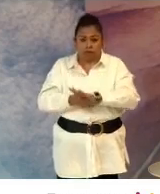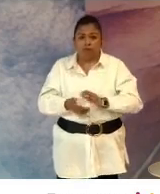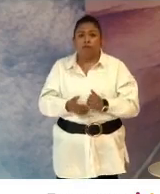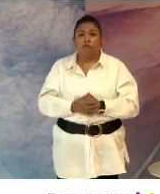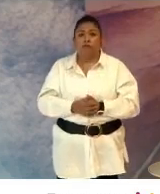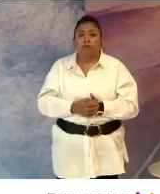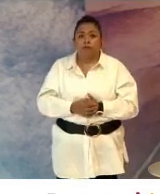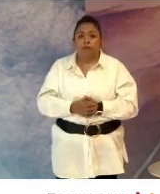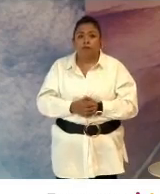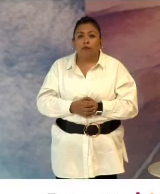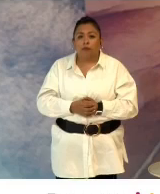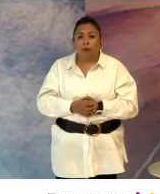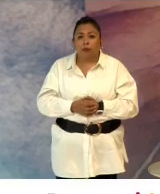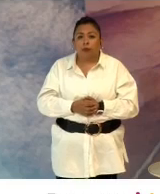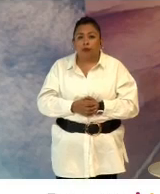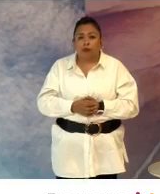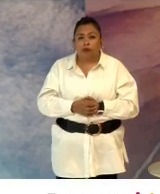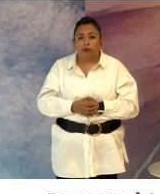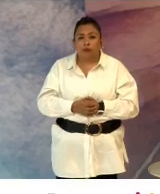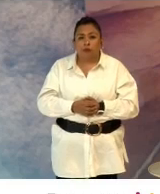Y si